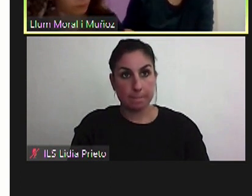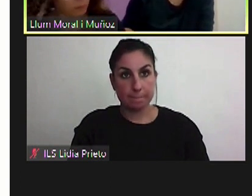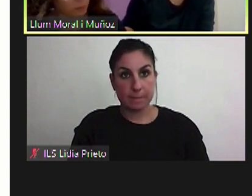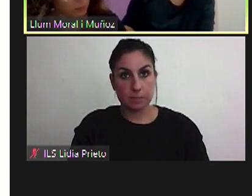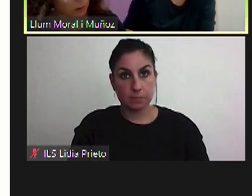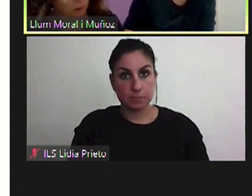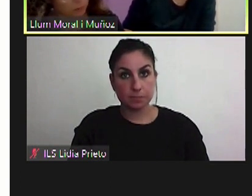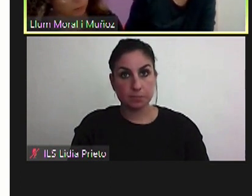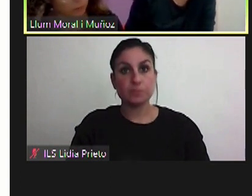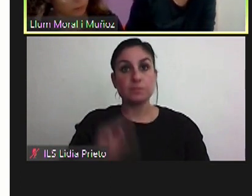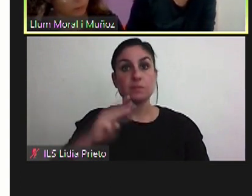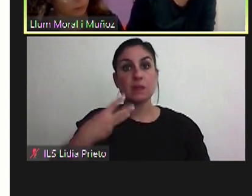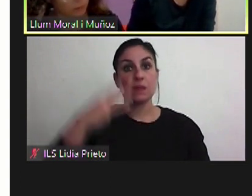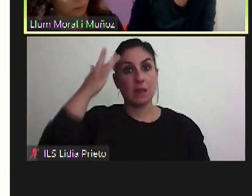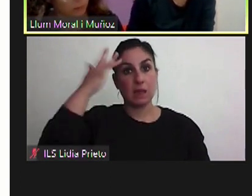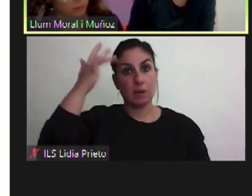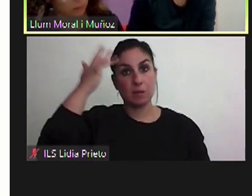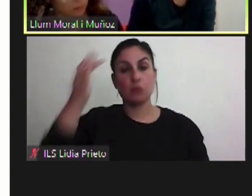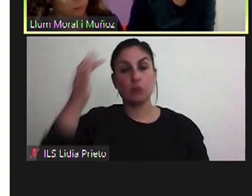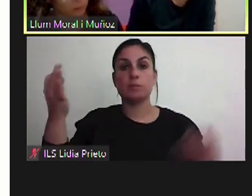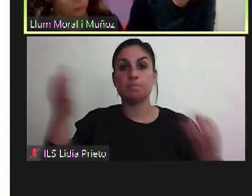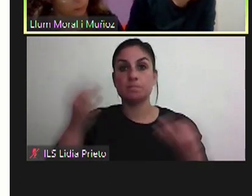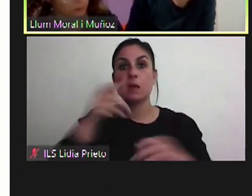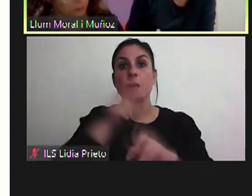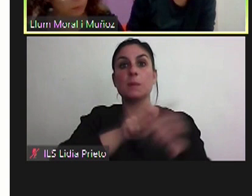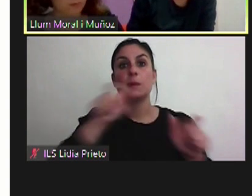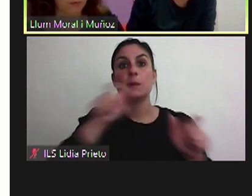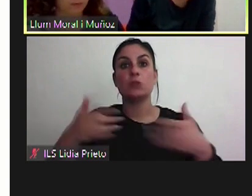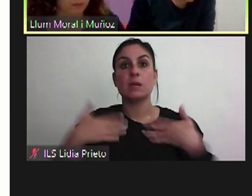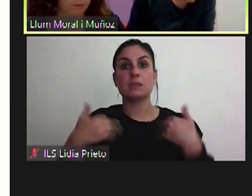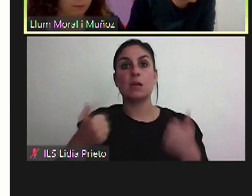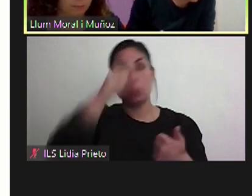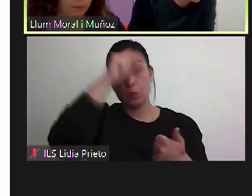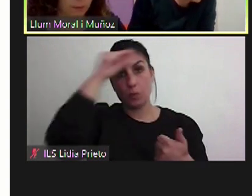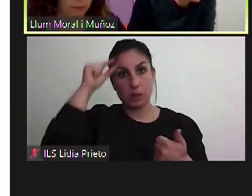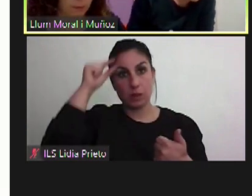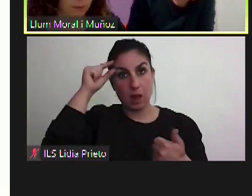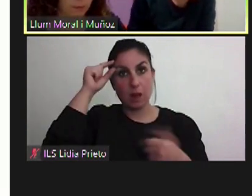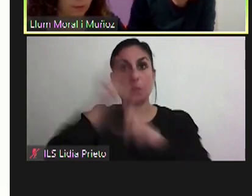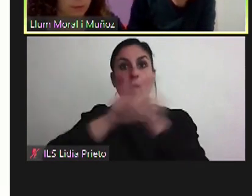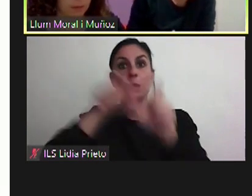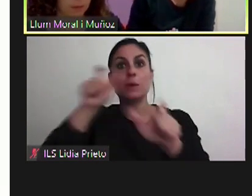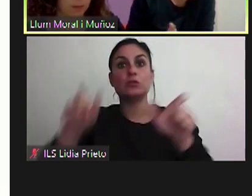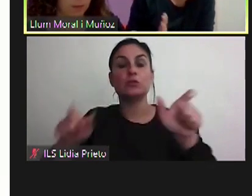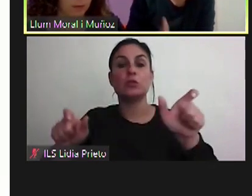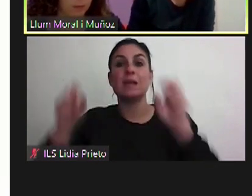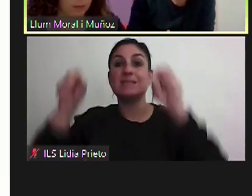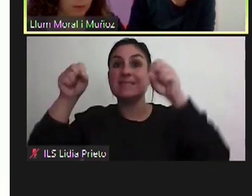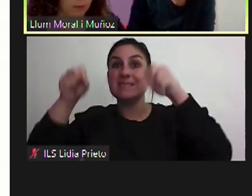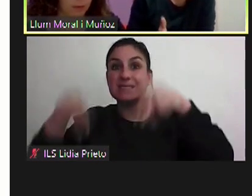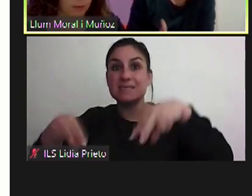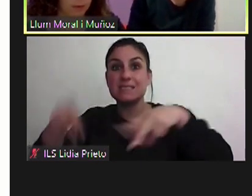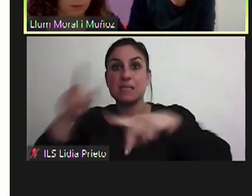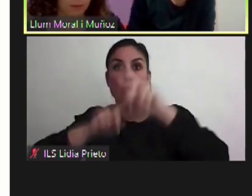Tercer mito que tenemos es que las personas con problemas de salud mental no pueden convivir con el resto. Esto es evidentemente falso también, porque las personas con problemas de salud